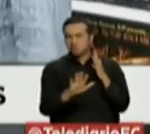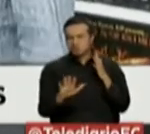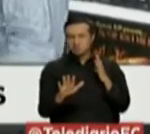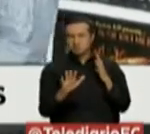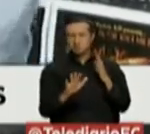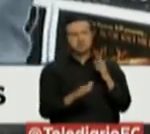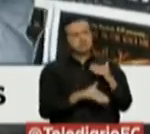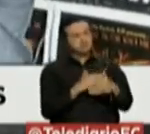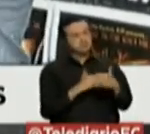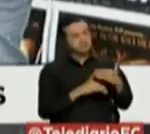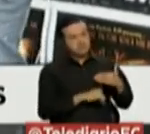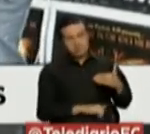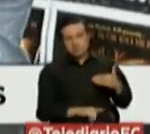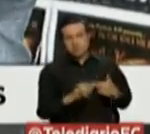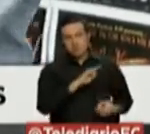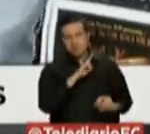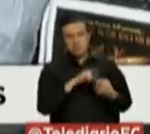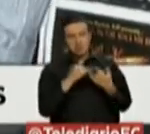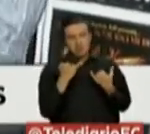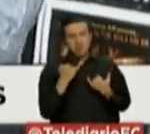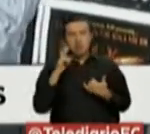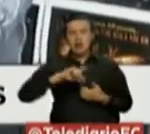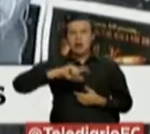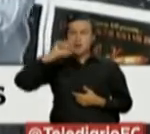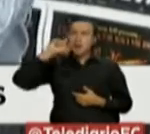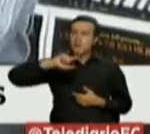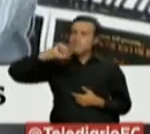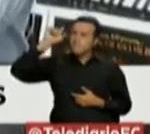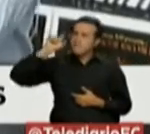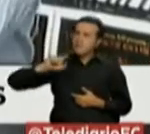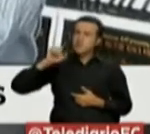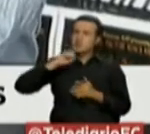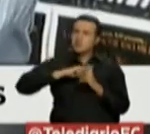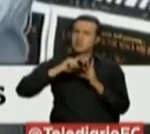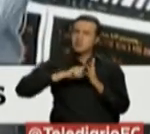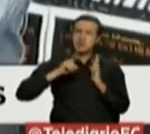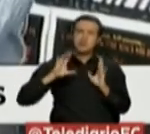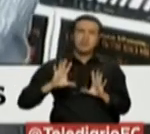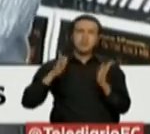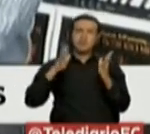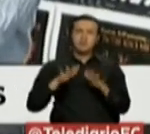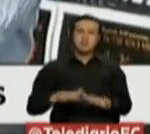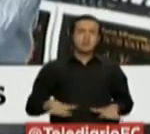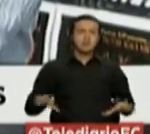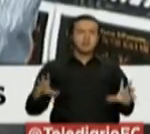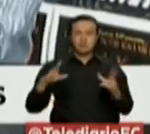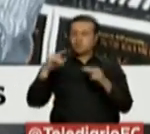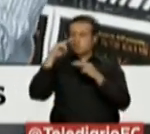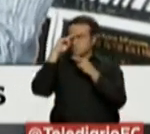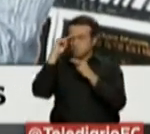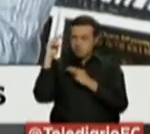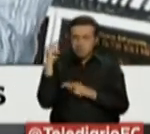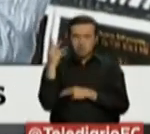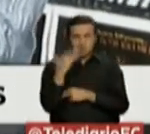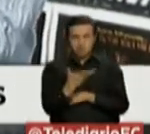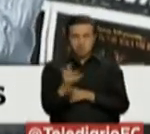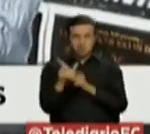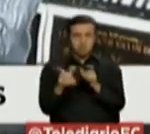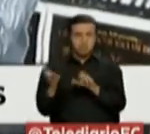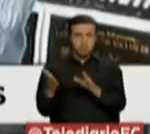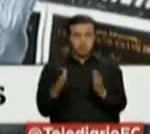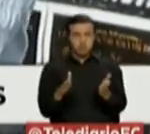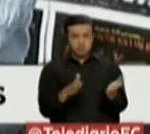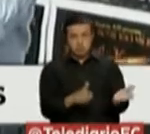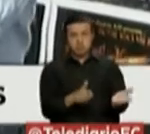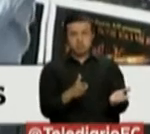durante algunos días también en los grafitis. Pero este festival va destinado exclusivamente a rendir homenaje a ellos y a